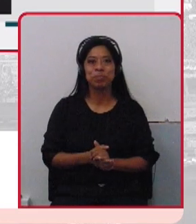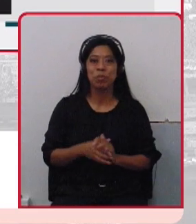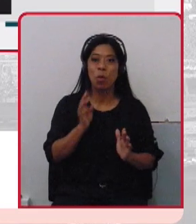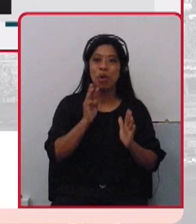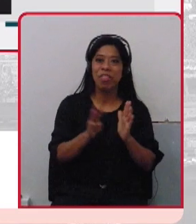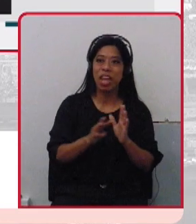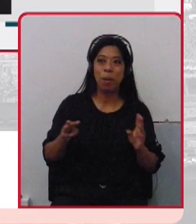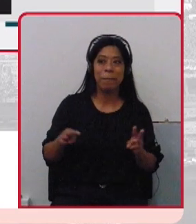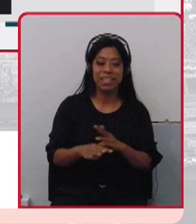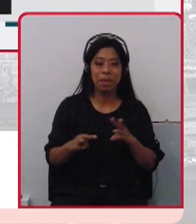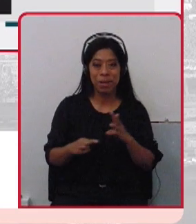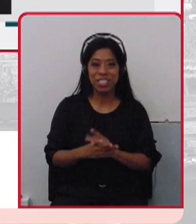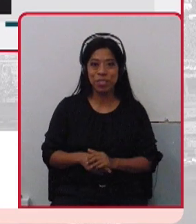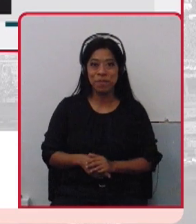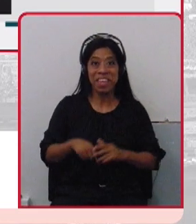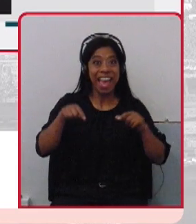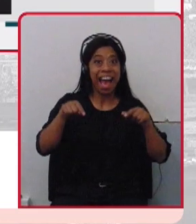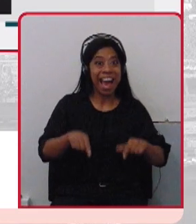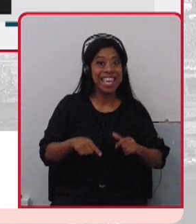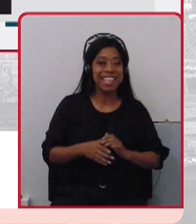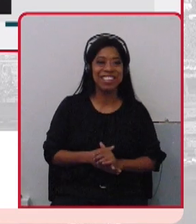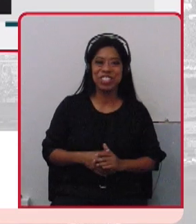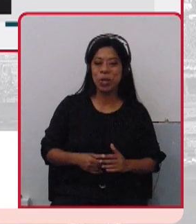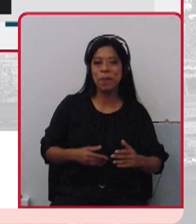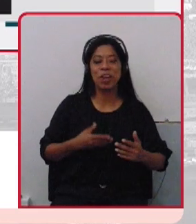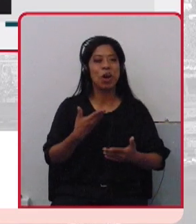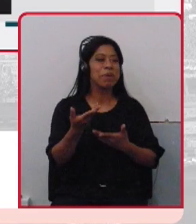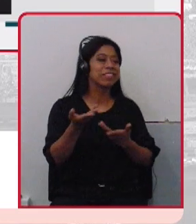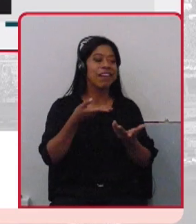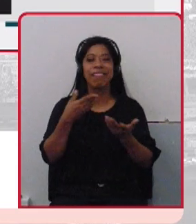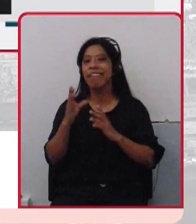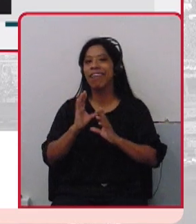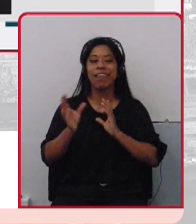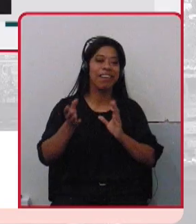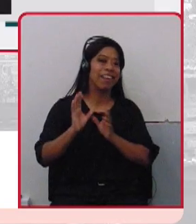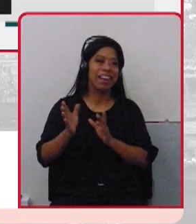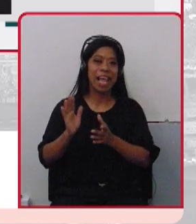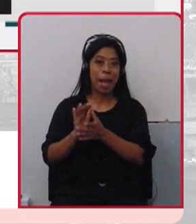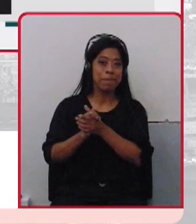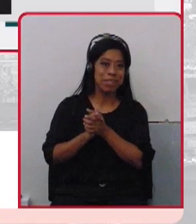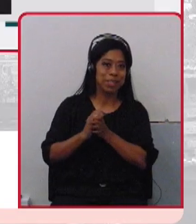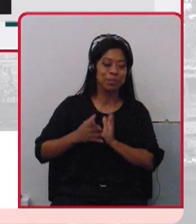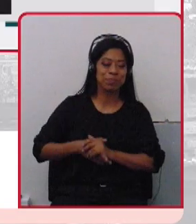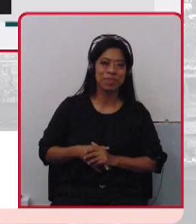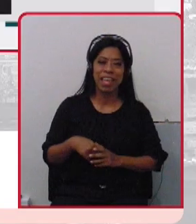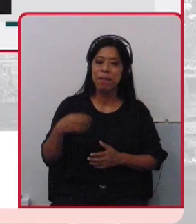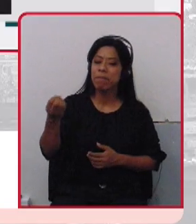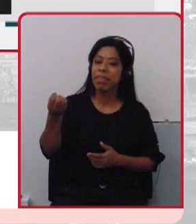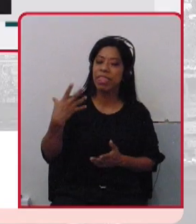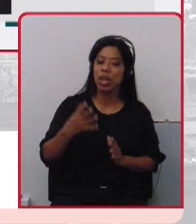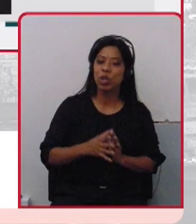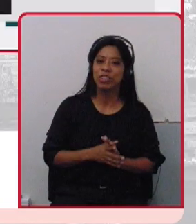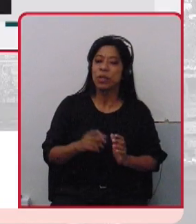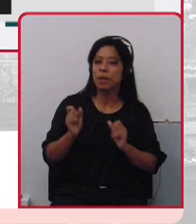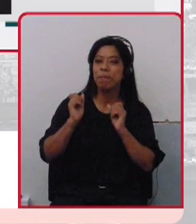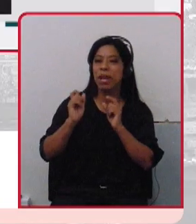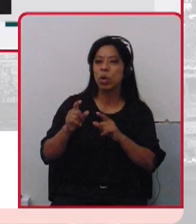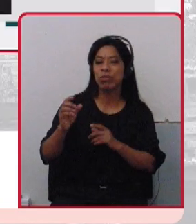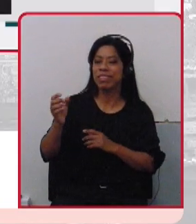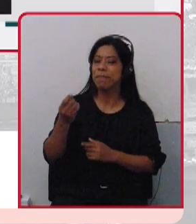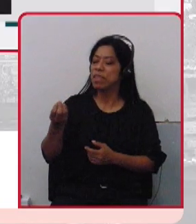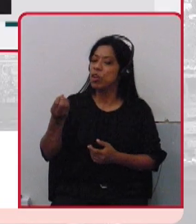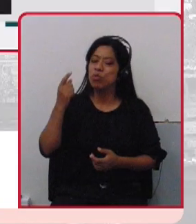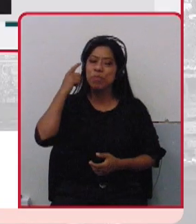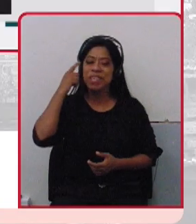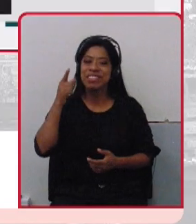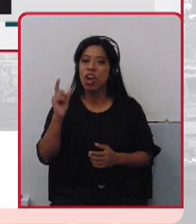modelo matemático. Y fue ahí donde, mientras yo estaba conversando con este compañero, me contaba, yo le hacía preguntas, ¿cómo